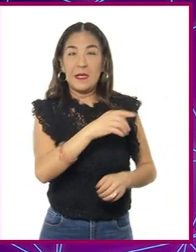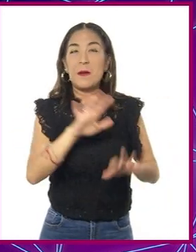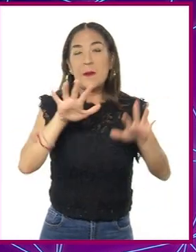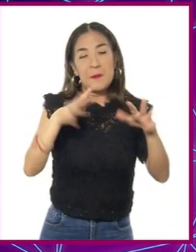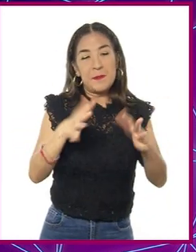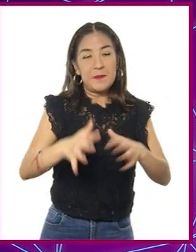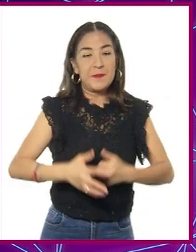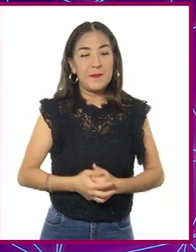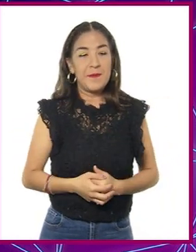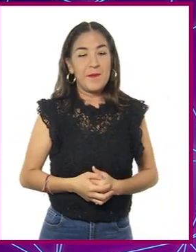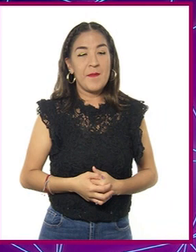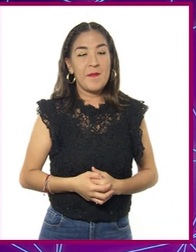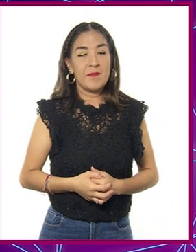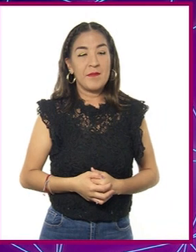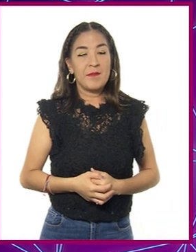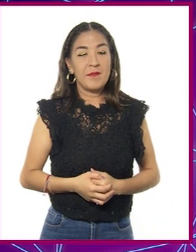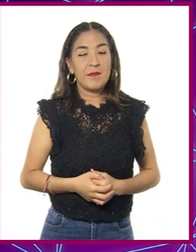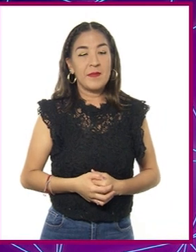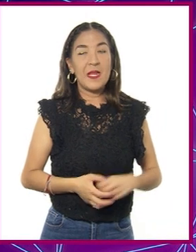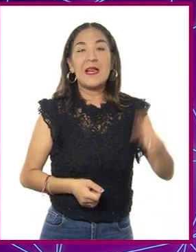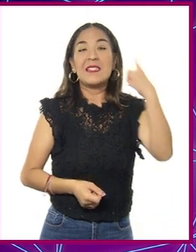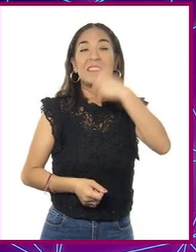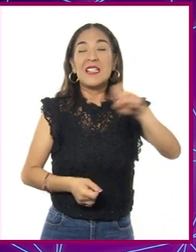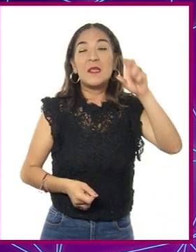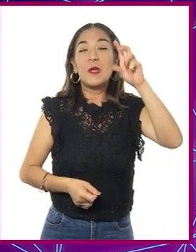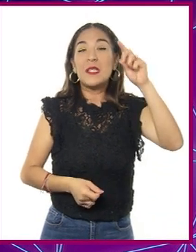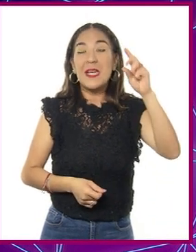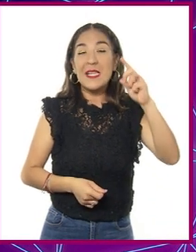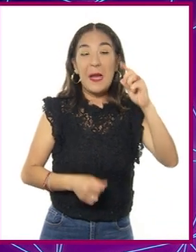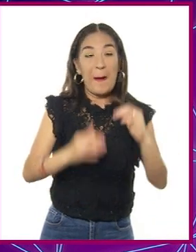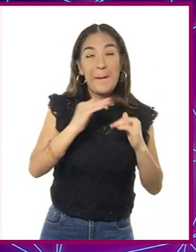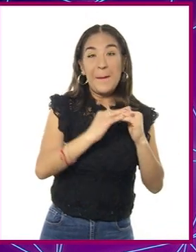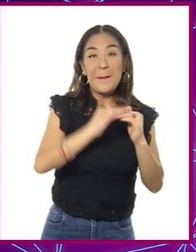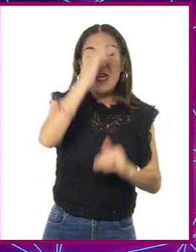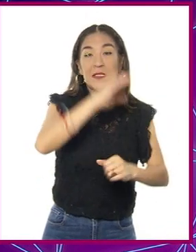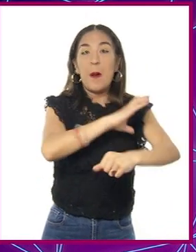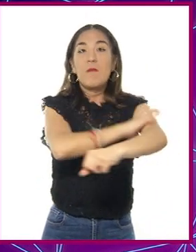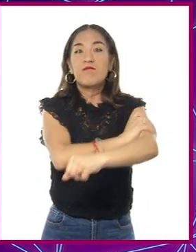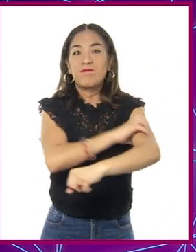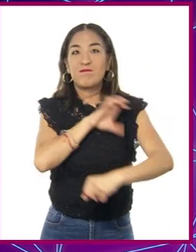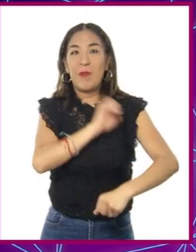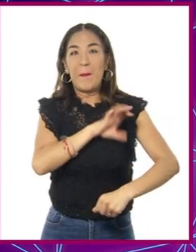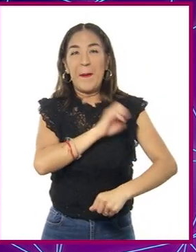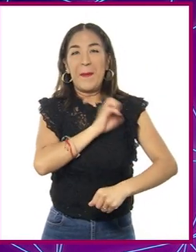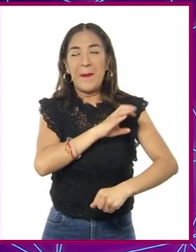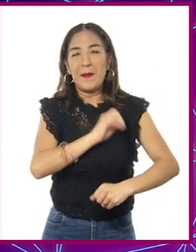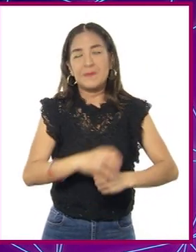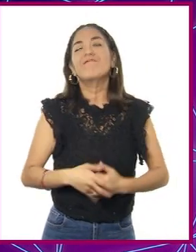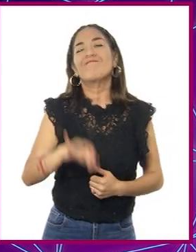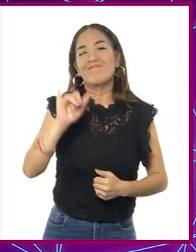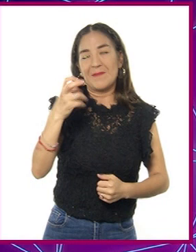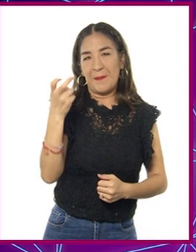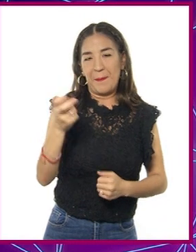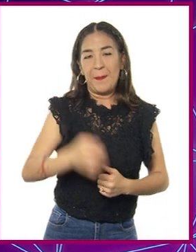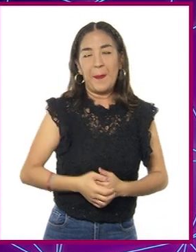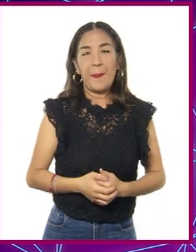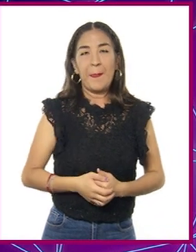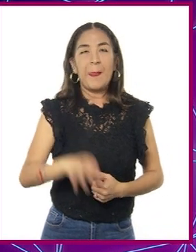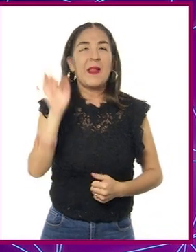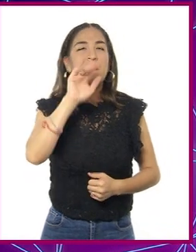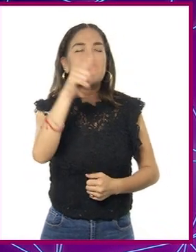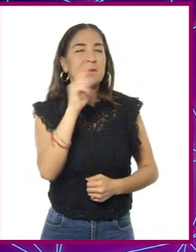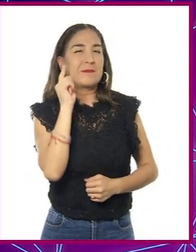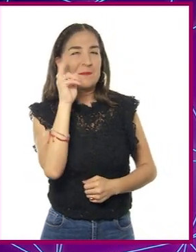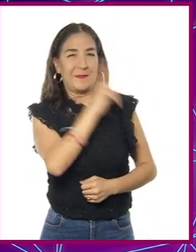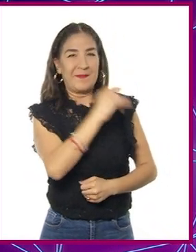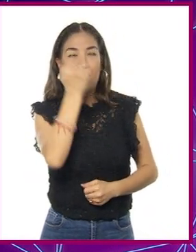se registraron más de 130 milímetros de mercurio de presión arterial. Así es, Leslie. Aunque la gráfica no